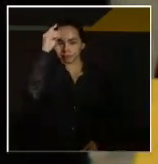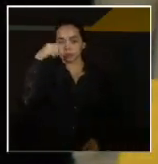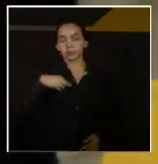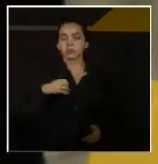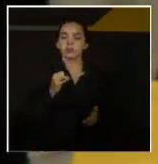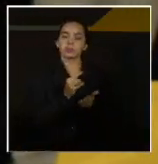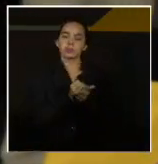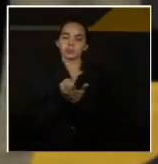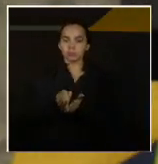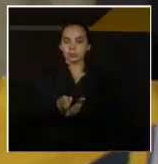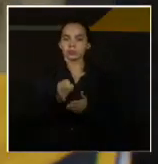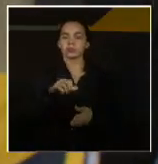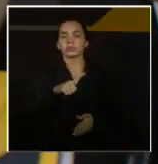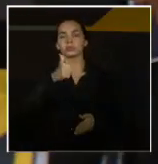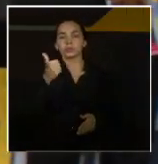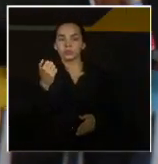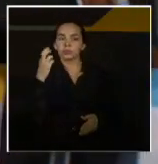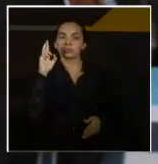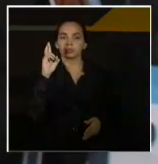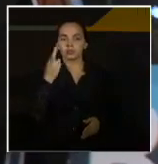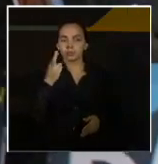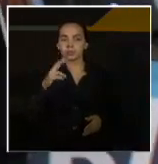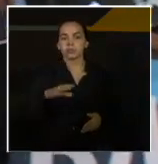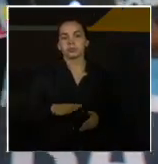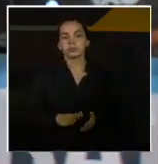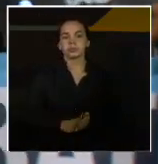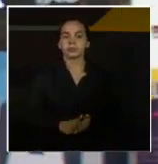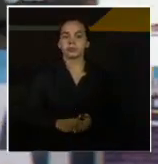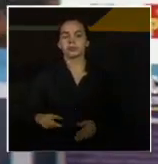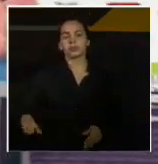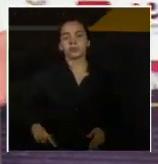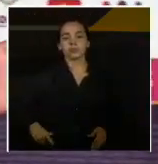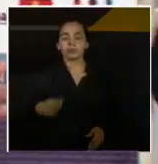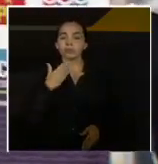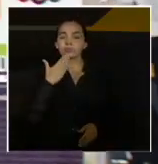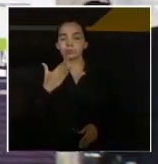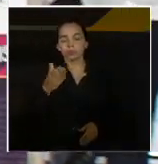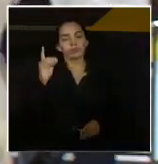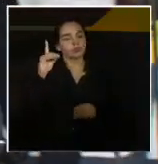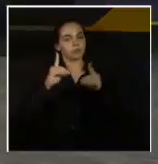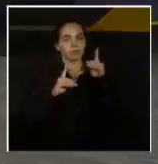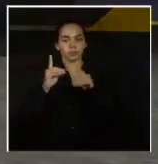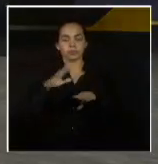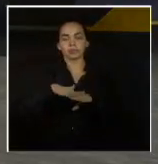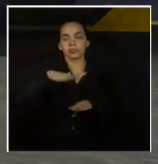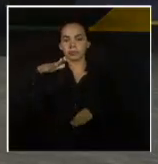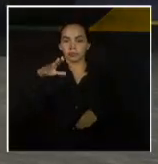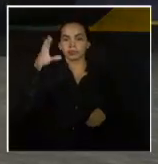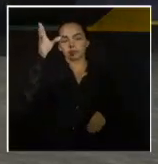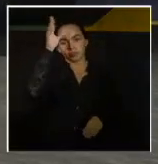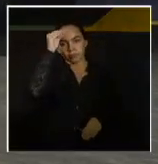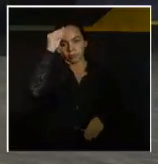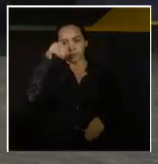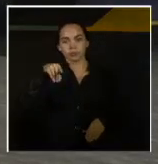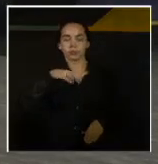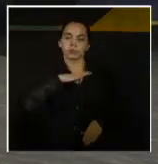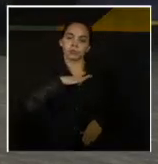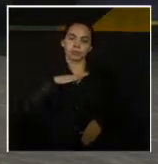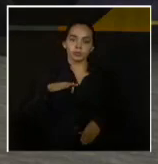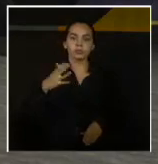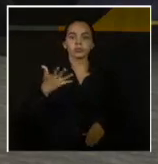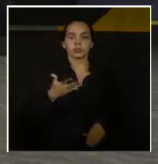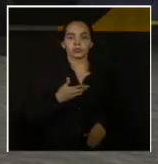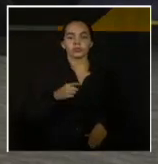decidí estudiar una maestría en comunicación política y gobernanza estratégica. Pero sin duda, la mayor enseñanza que he podido tener es el poder haber